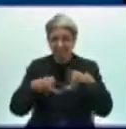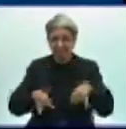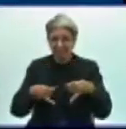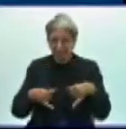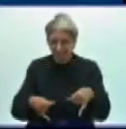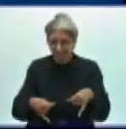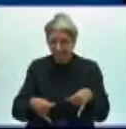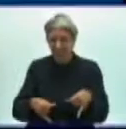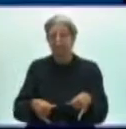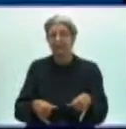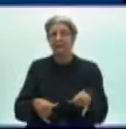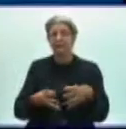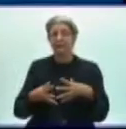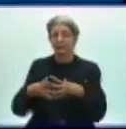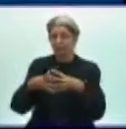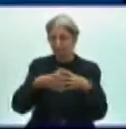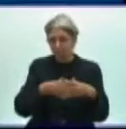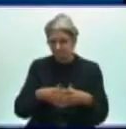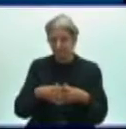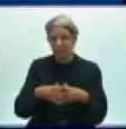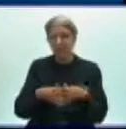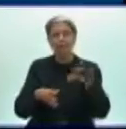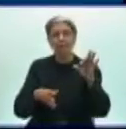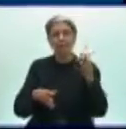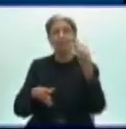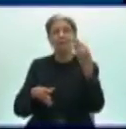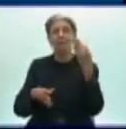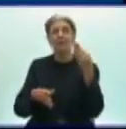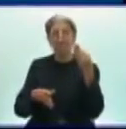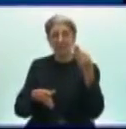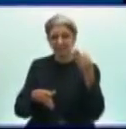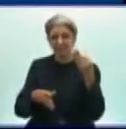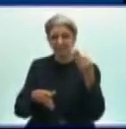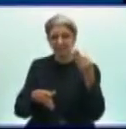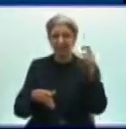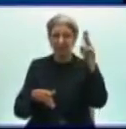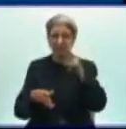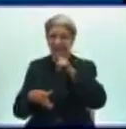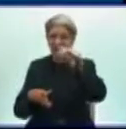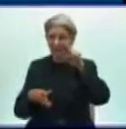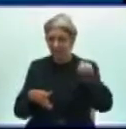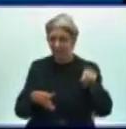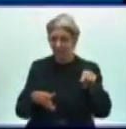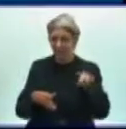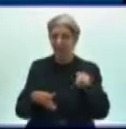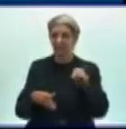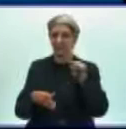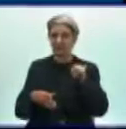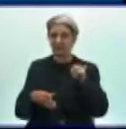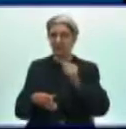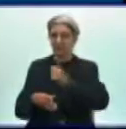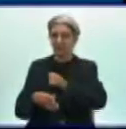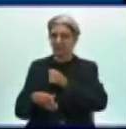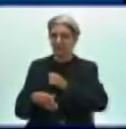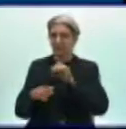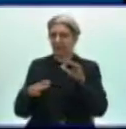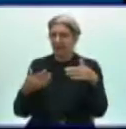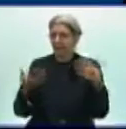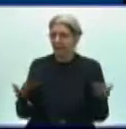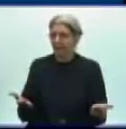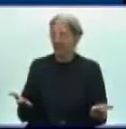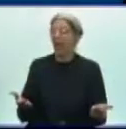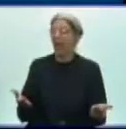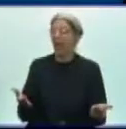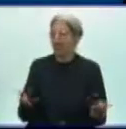se preocuparon insistentemente en este conflicto. ¿Cuál sería el motivo? Precisamente, Sudán del Sur es